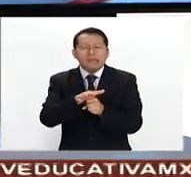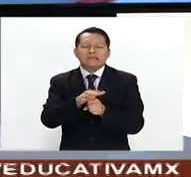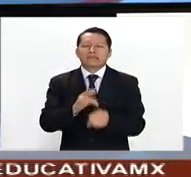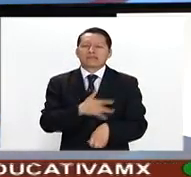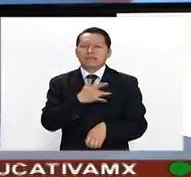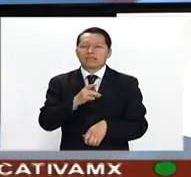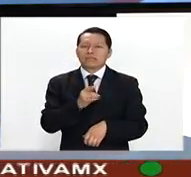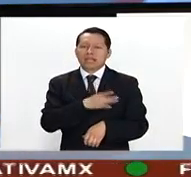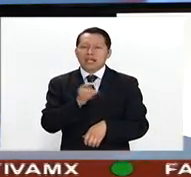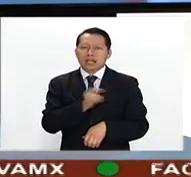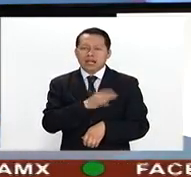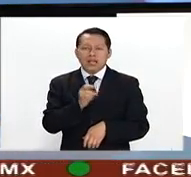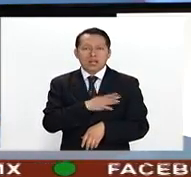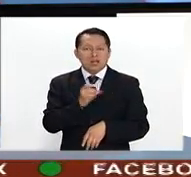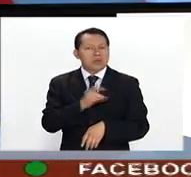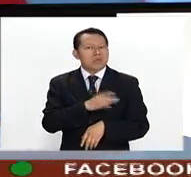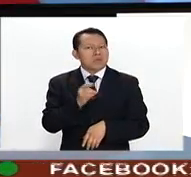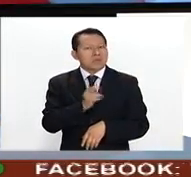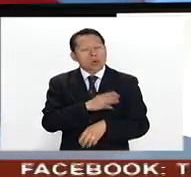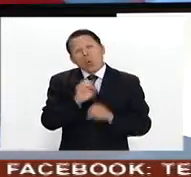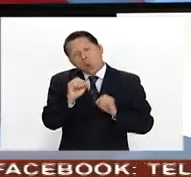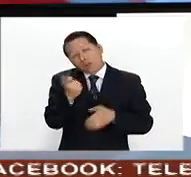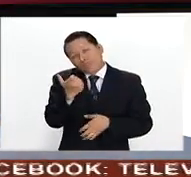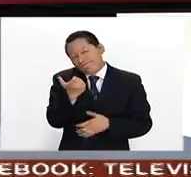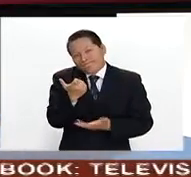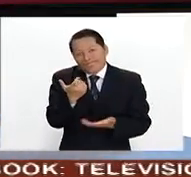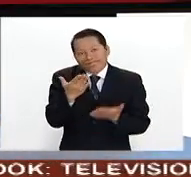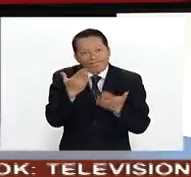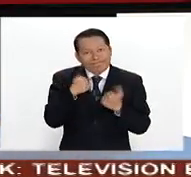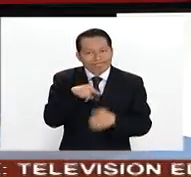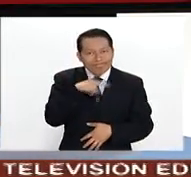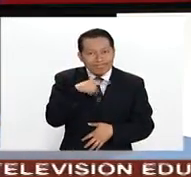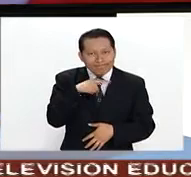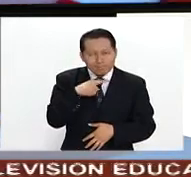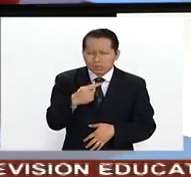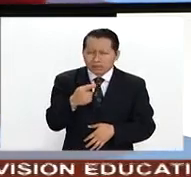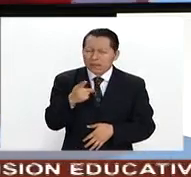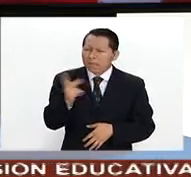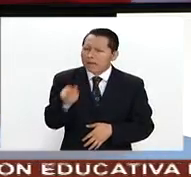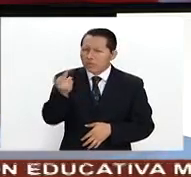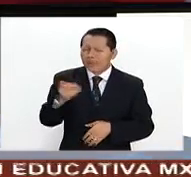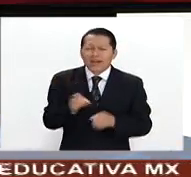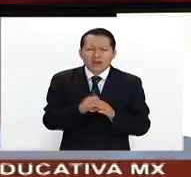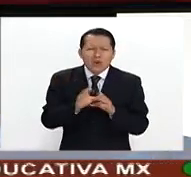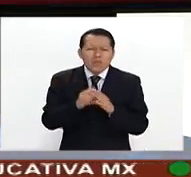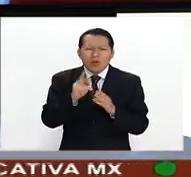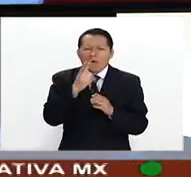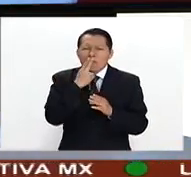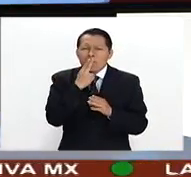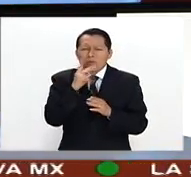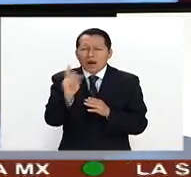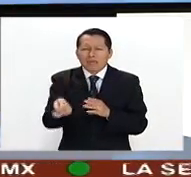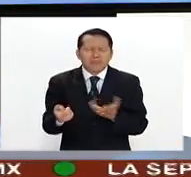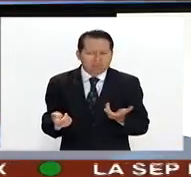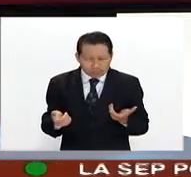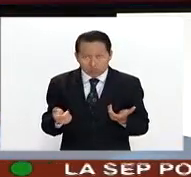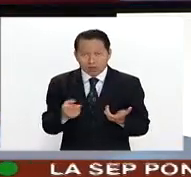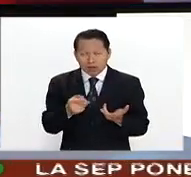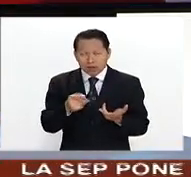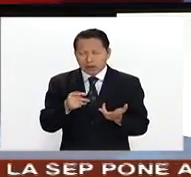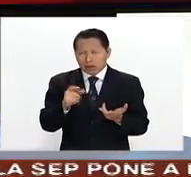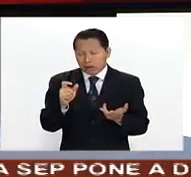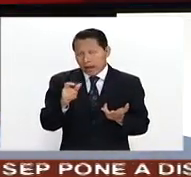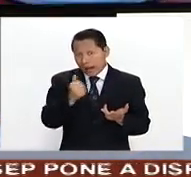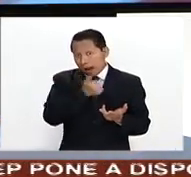por alguna necesidad económica. ¿Cómo funciona esto? ¿Ellos siguen, digamos, pues pagando